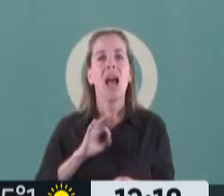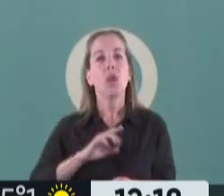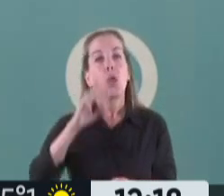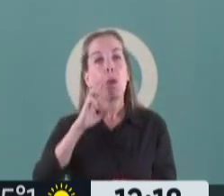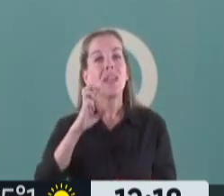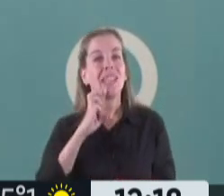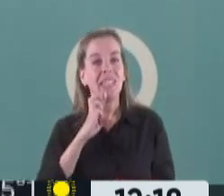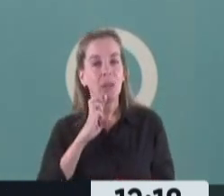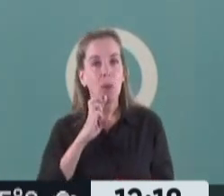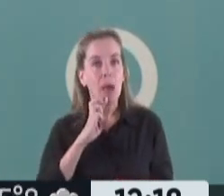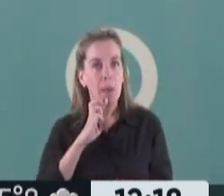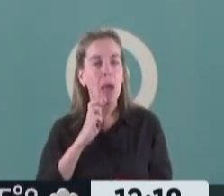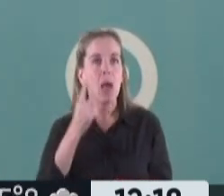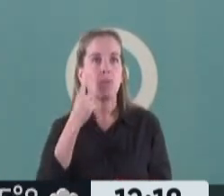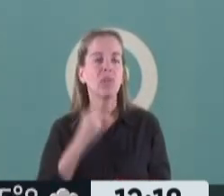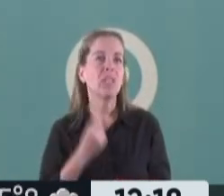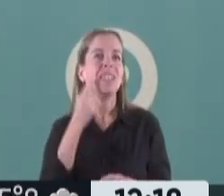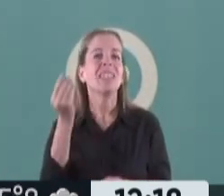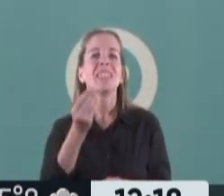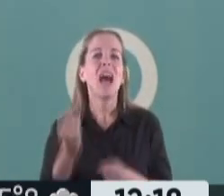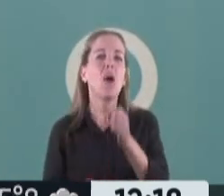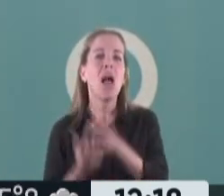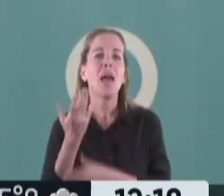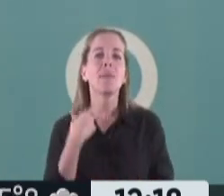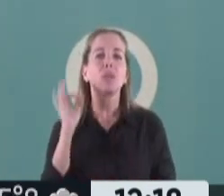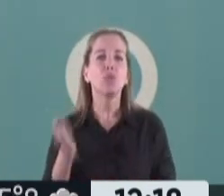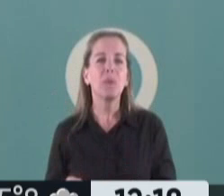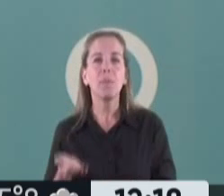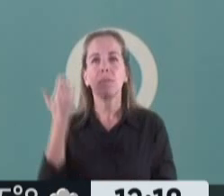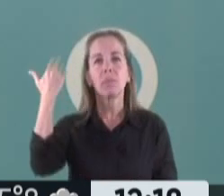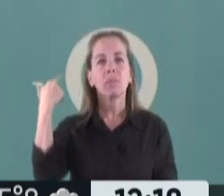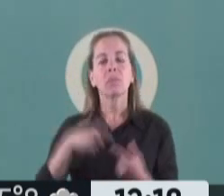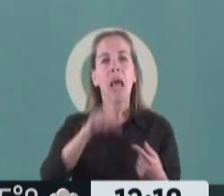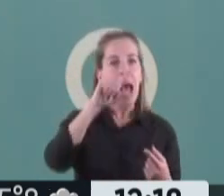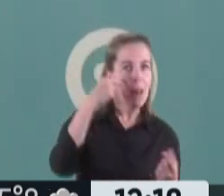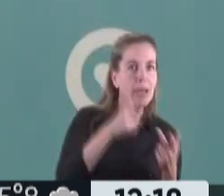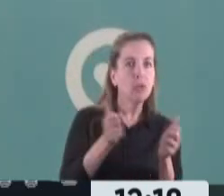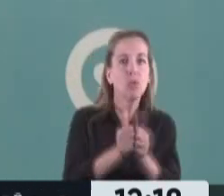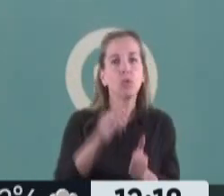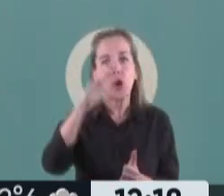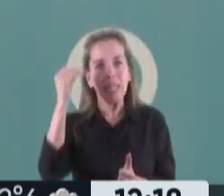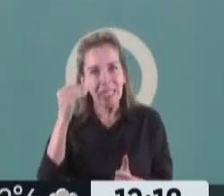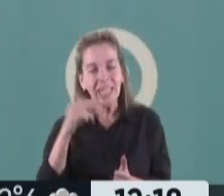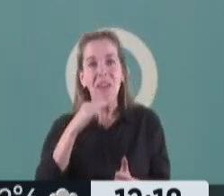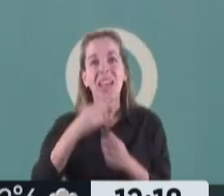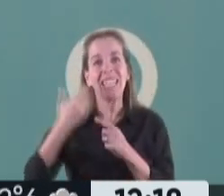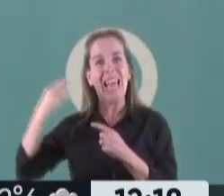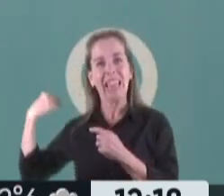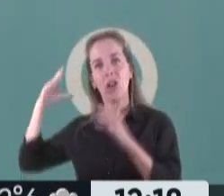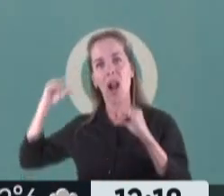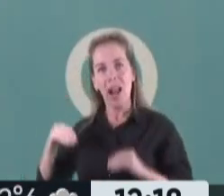cuando un sábado a la mañana nos enteramos de la fórmula de Alberto y Cristina, yo el viernes a la noche había hecho un acto en la ciudad de